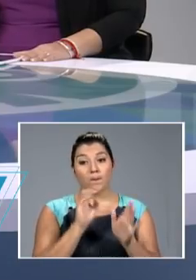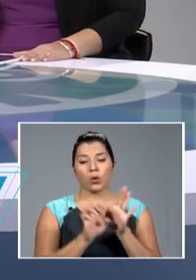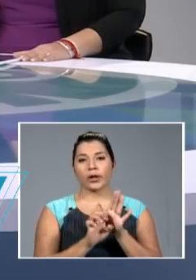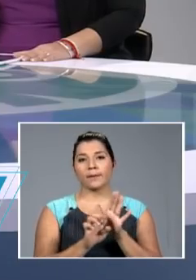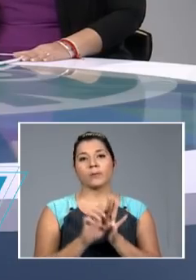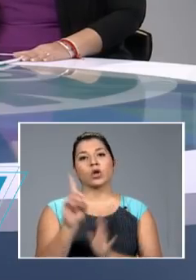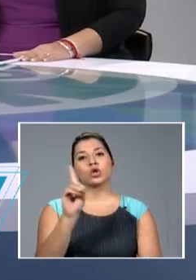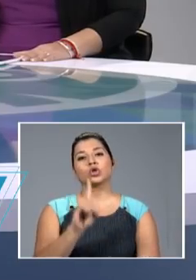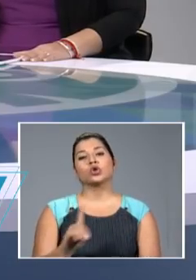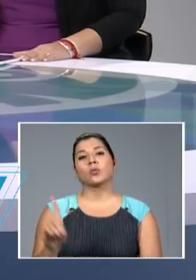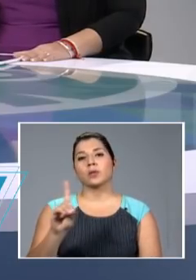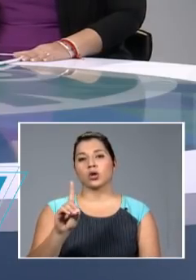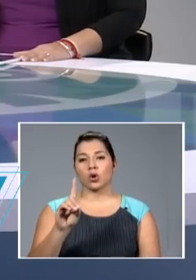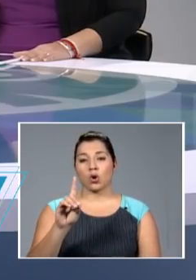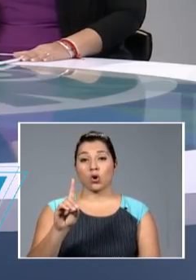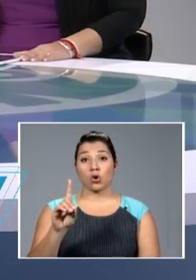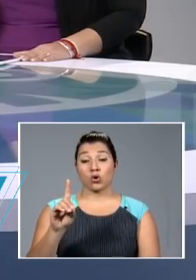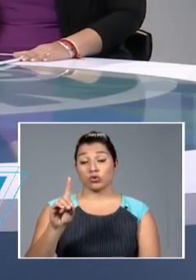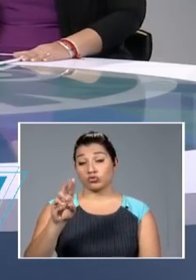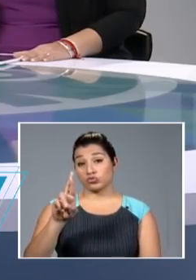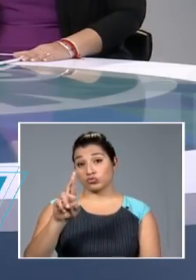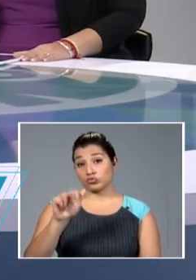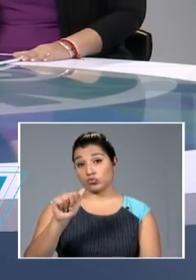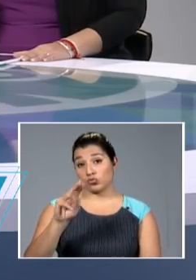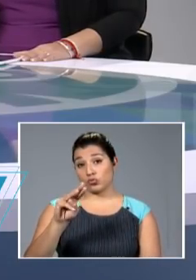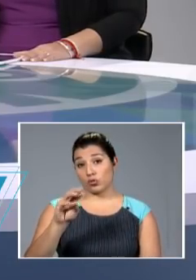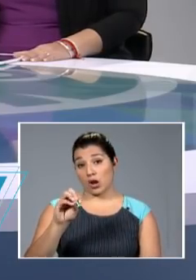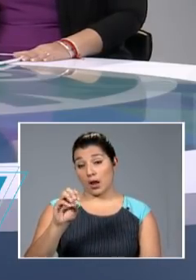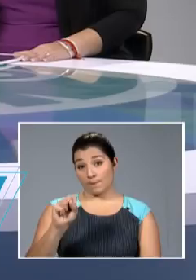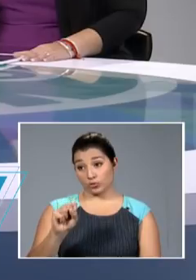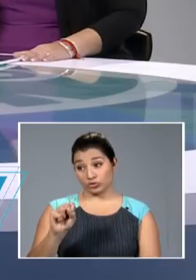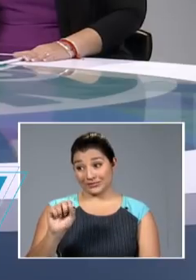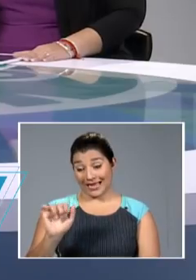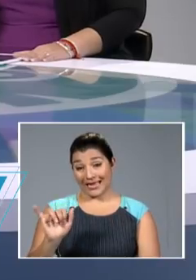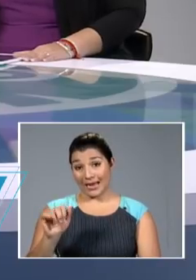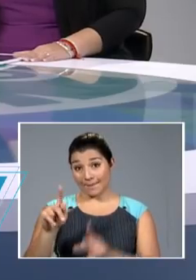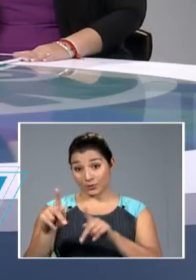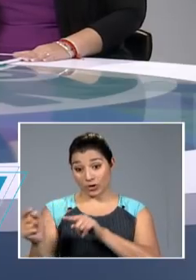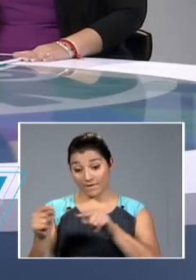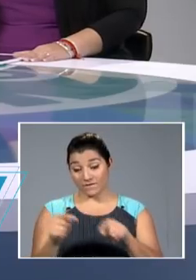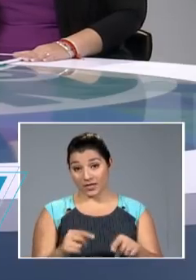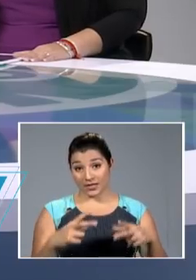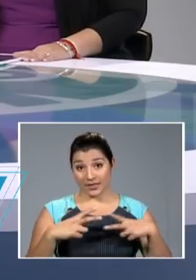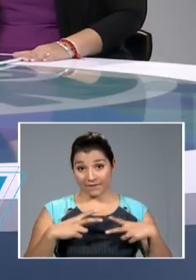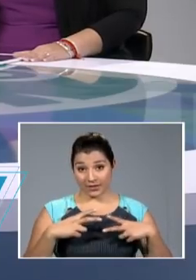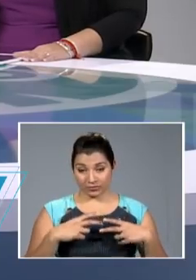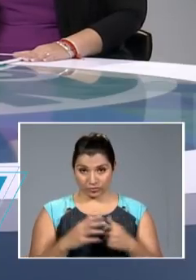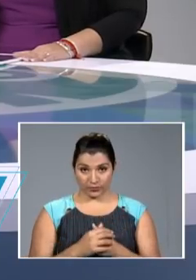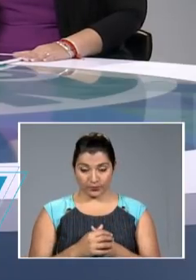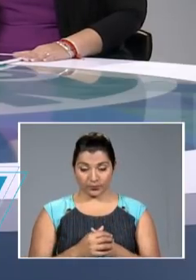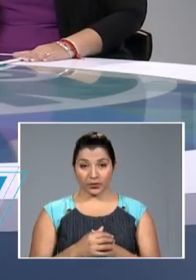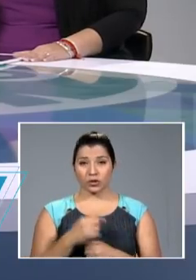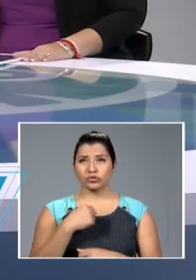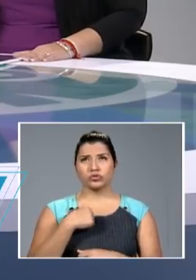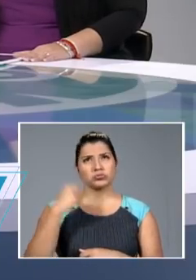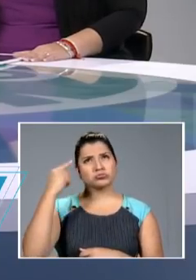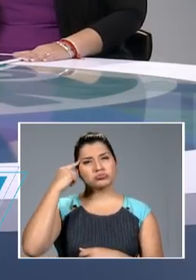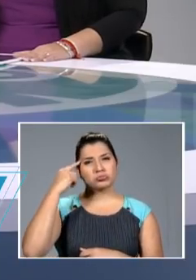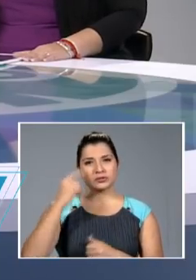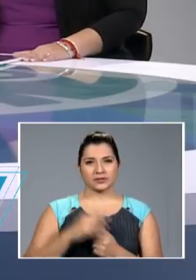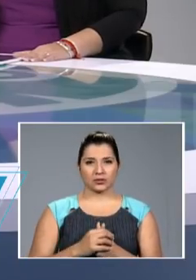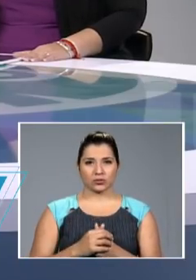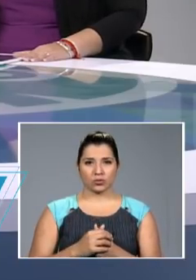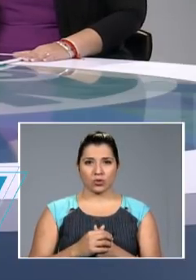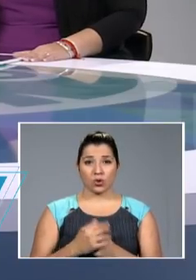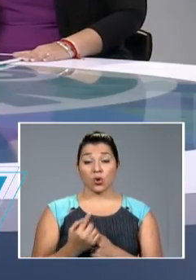Ramos, que es cuando la gente regresa de vacaciones, el asunto es si llega. Digamos, yo estaba haciendo números,